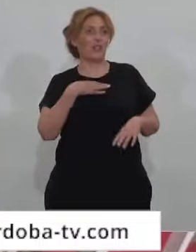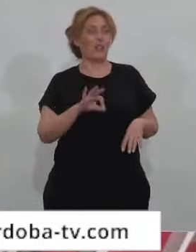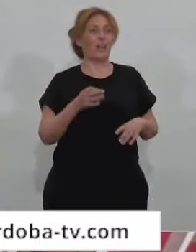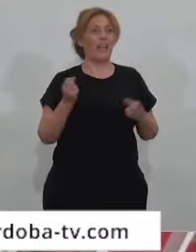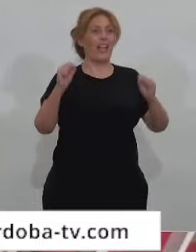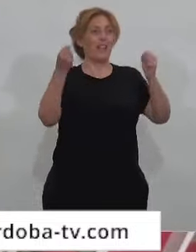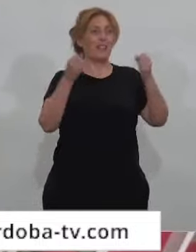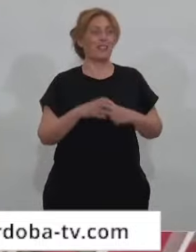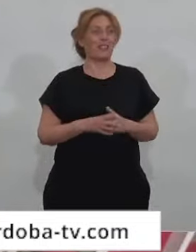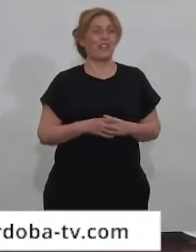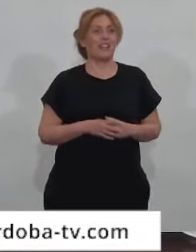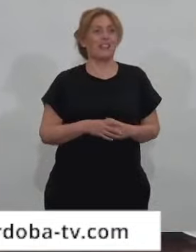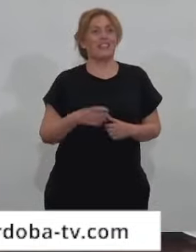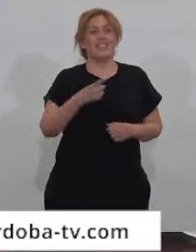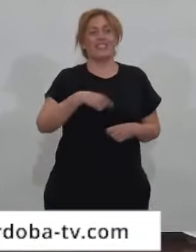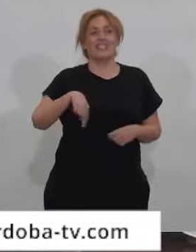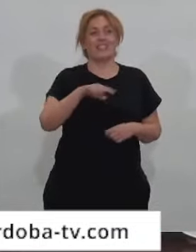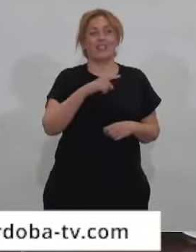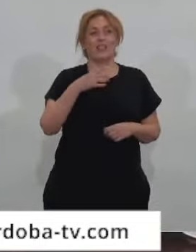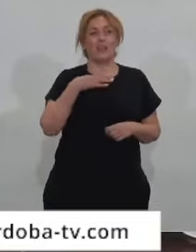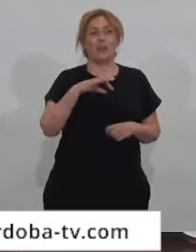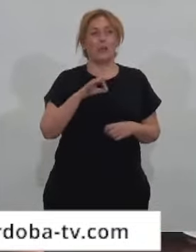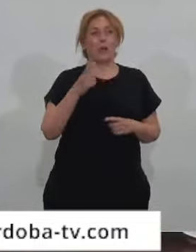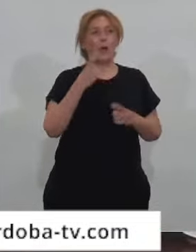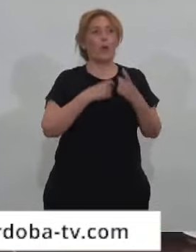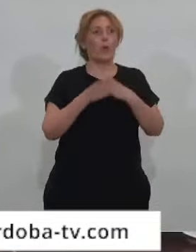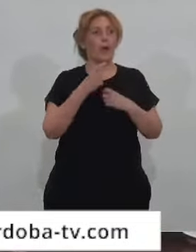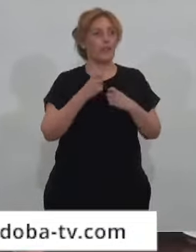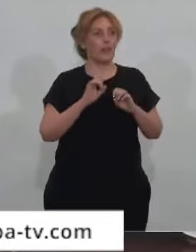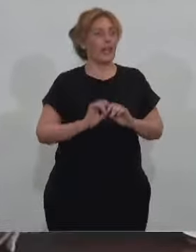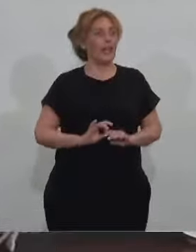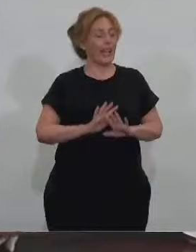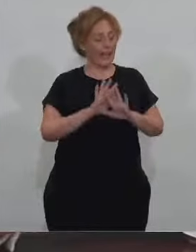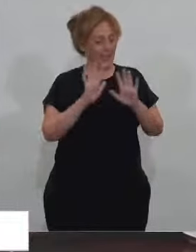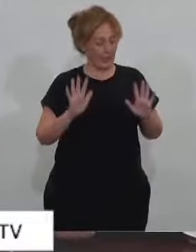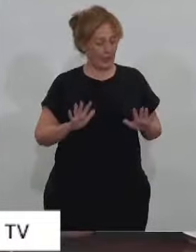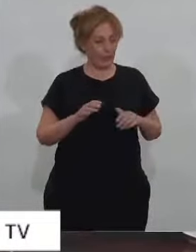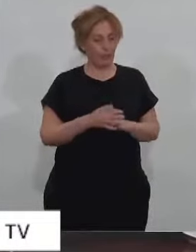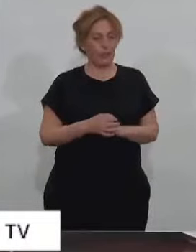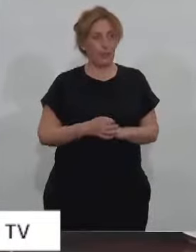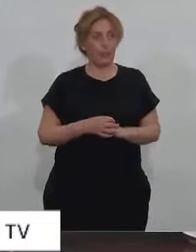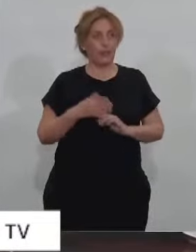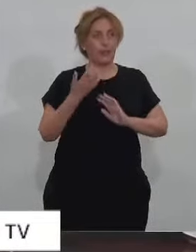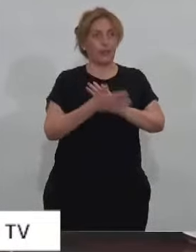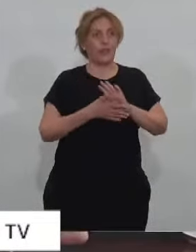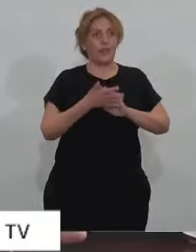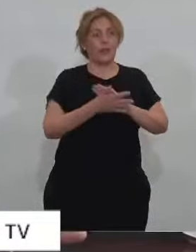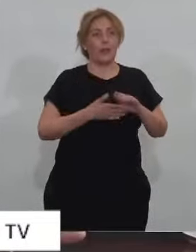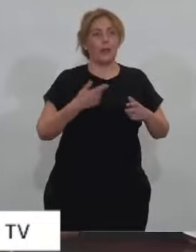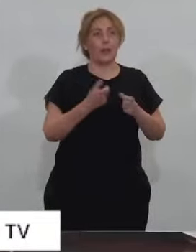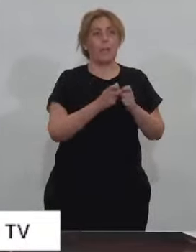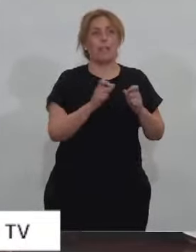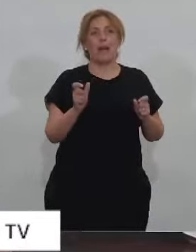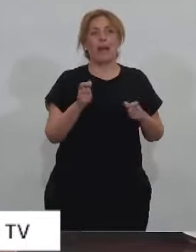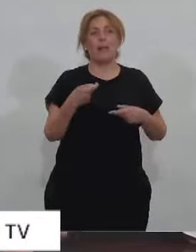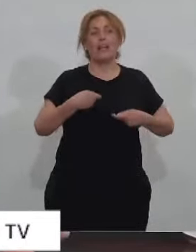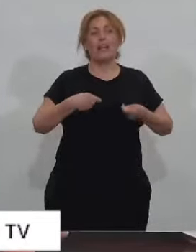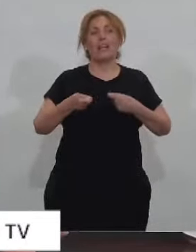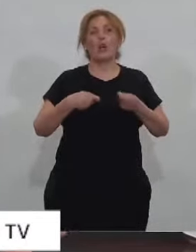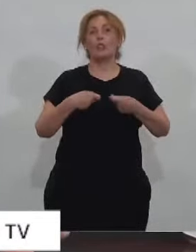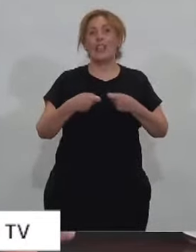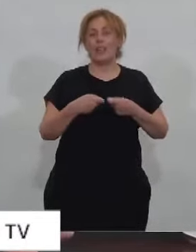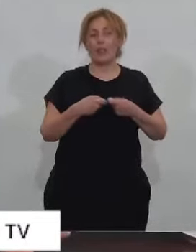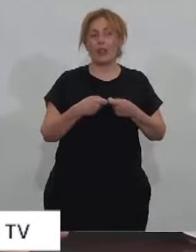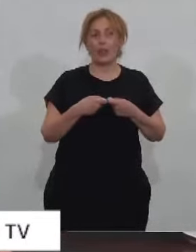yo creo que hay que aclarar. Hemos hablado de la palabra negociación, y la palabra negociación es llegar a acuerdo. Pero para